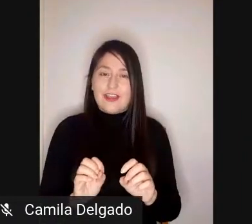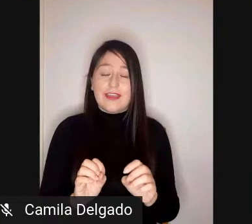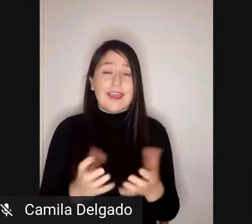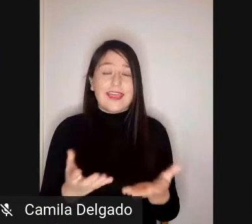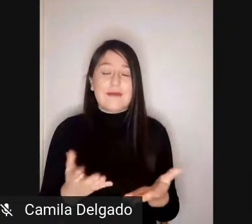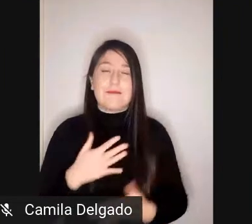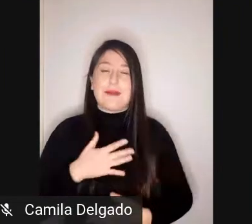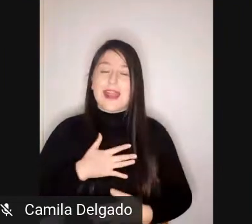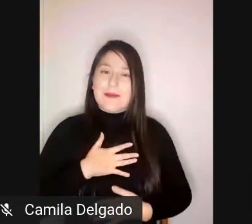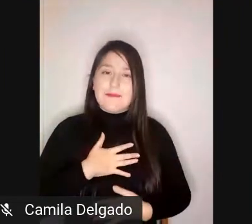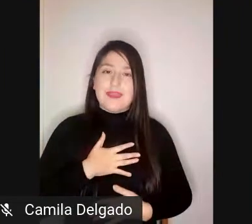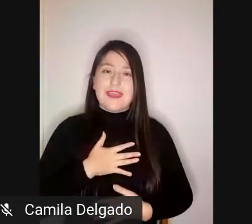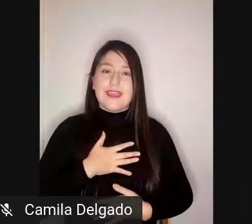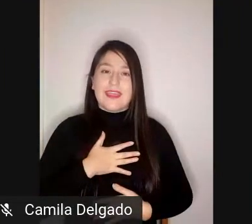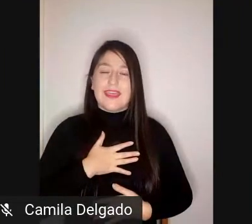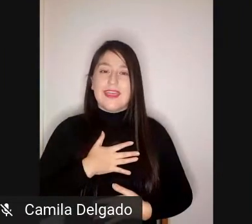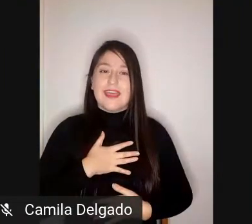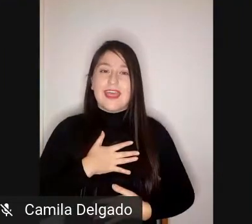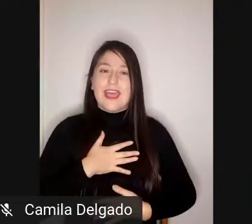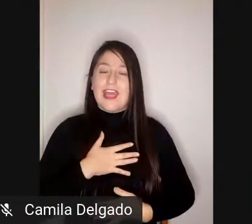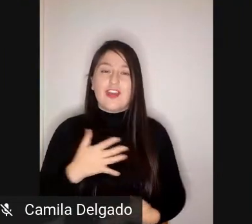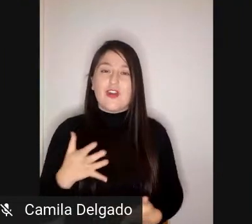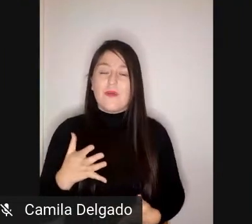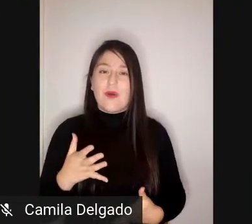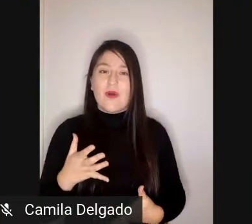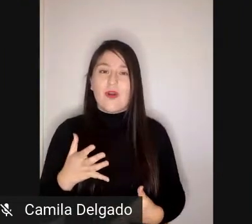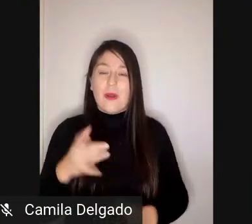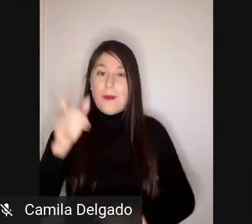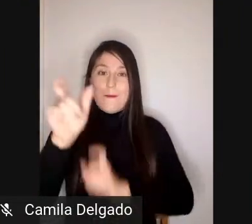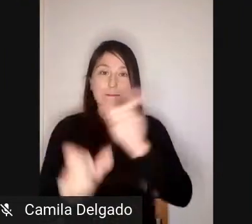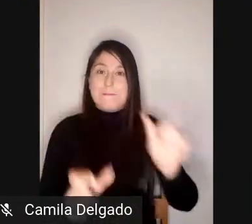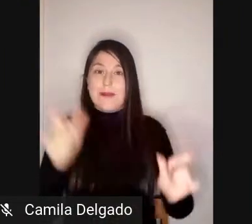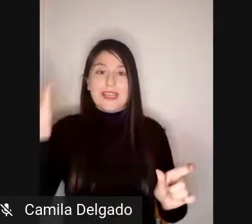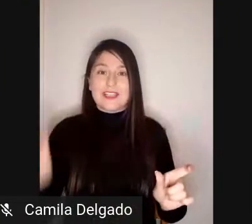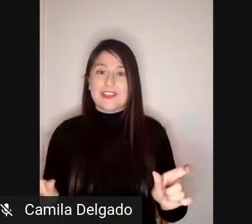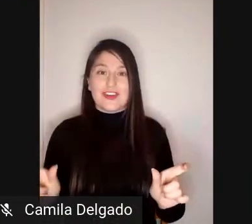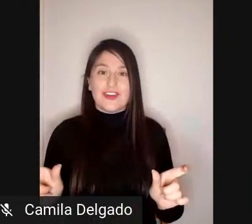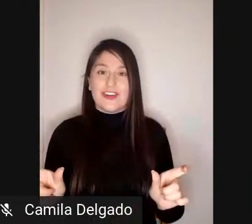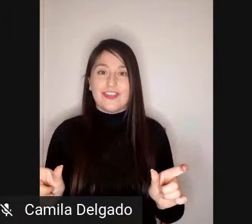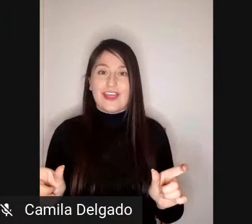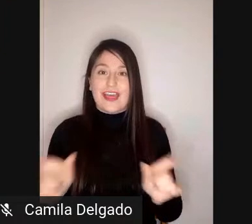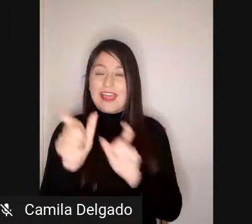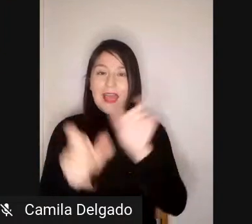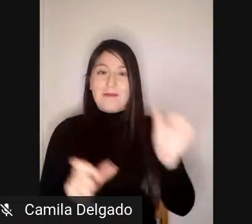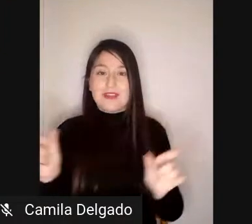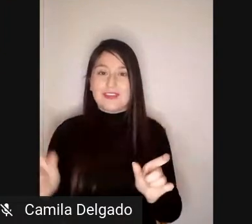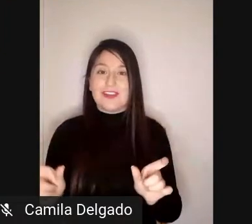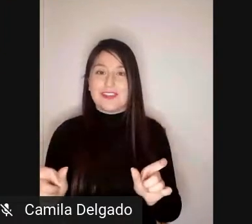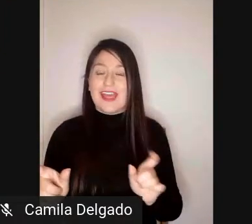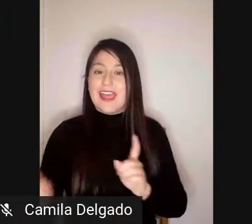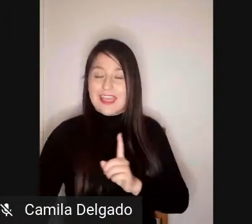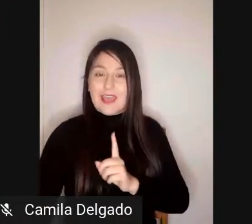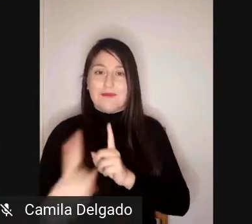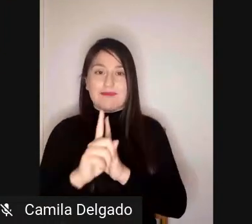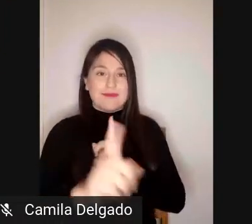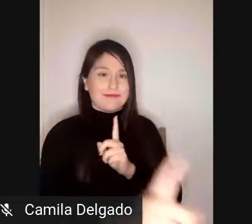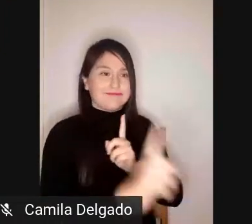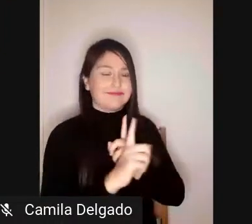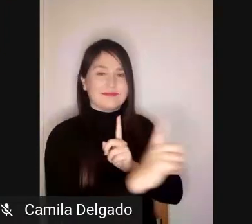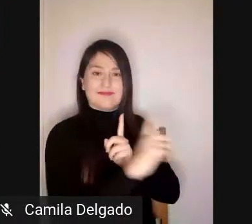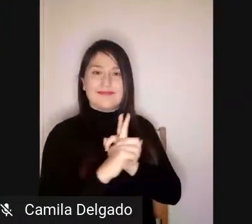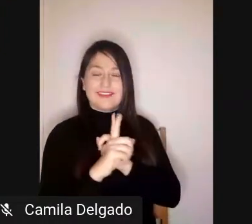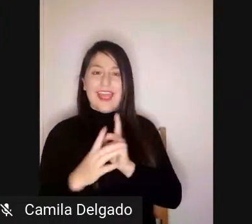o constructo de personas que han aparecido en mi vida, como la idea de Router, ¿cierto? Que hemos conversado tanto estos